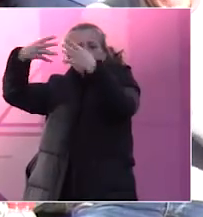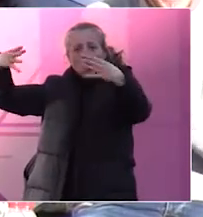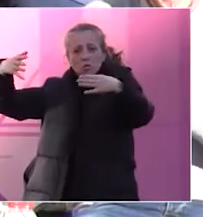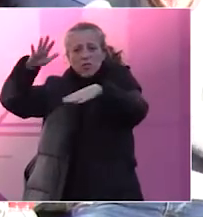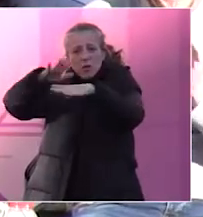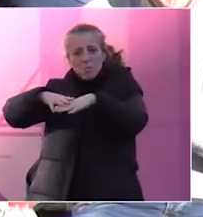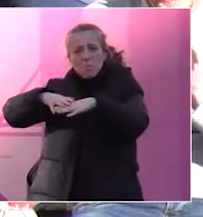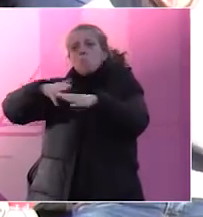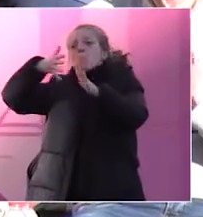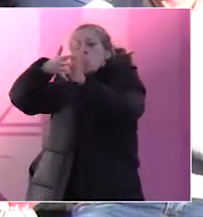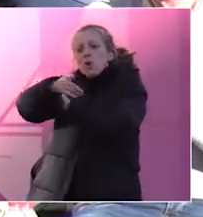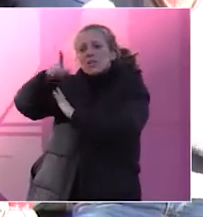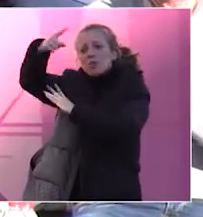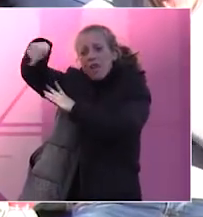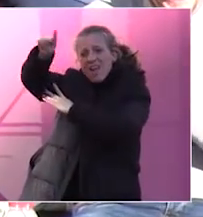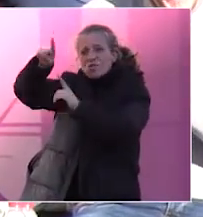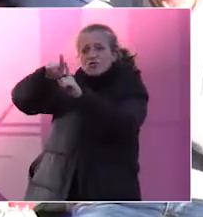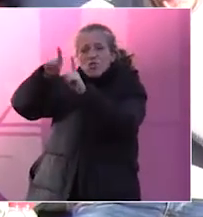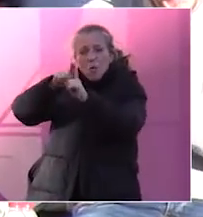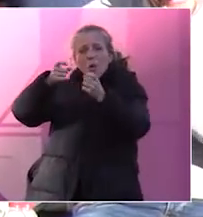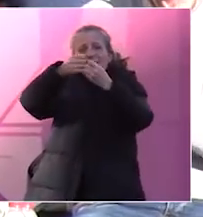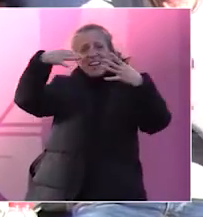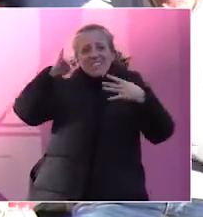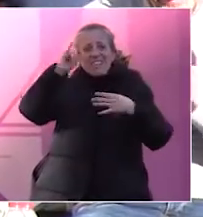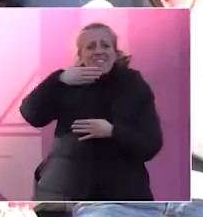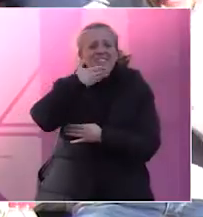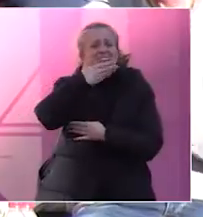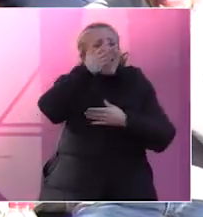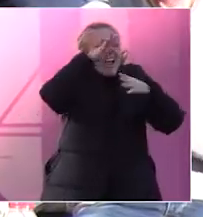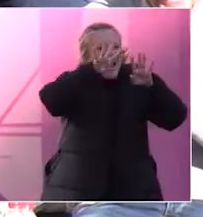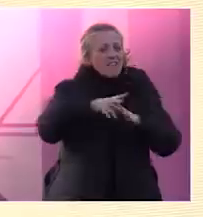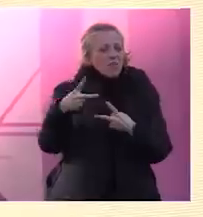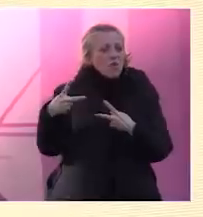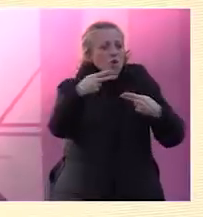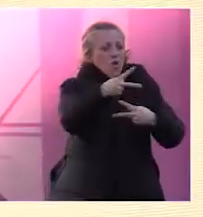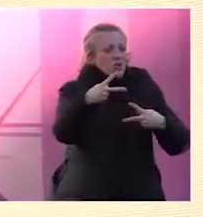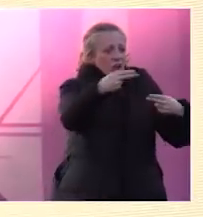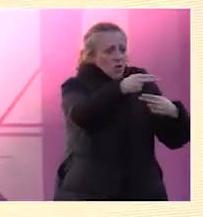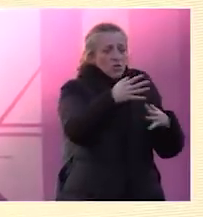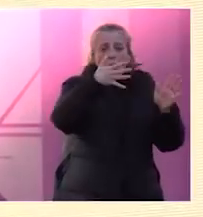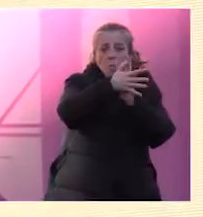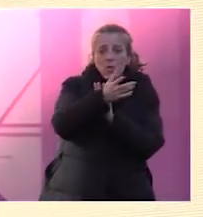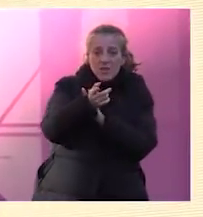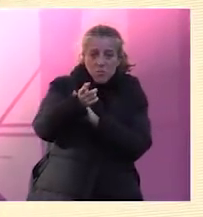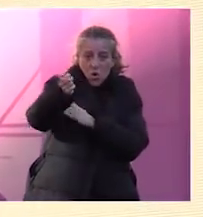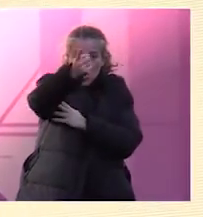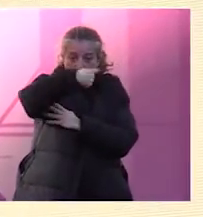Barcelona e incumplir la ley, porque a nosotros no nos compra nadie.